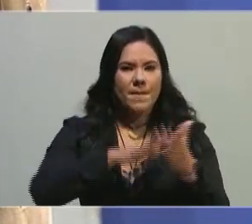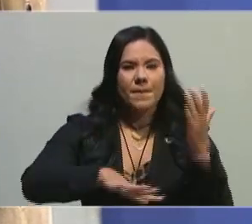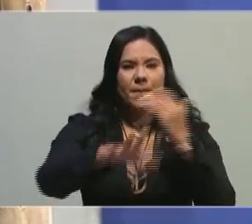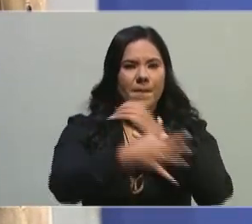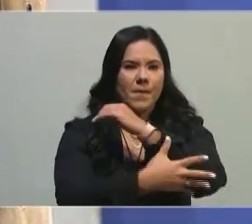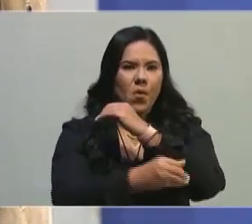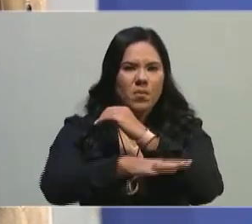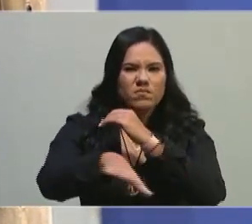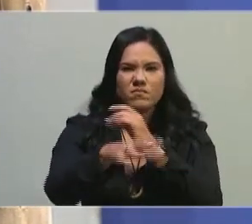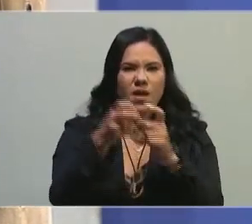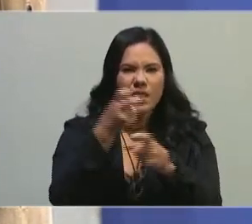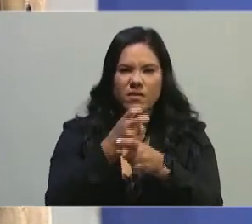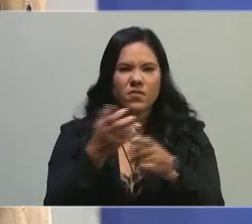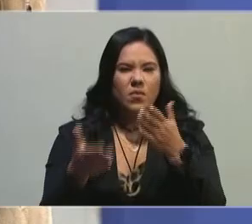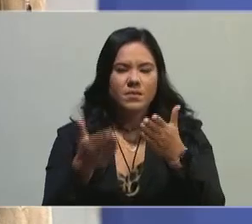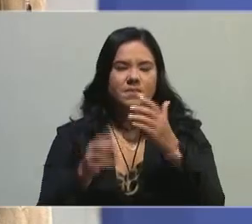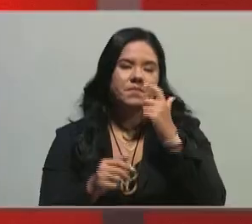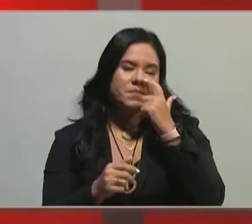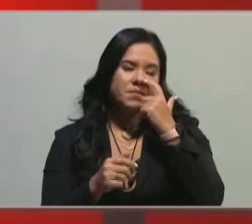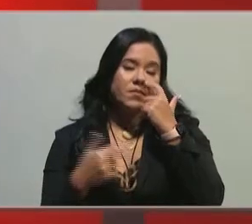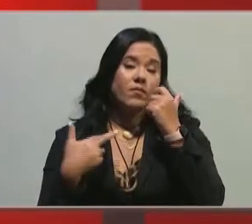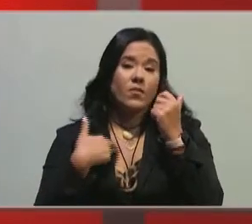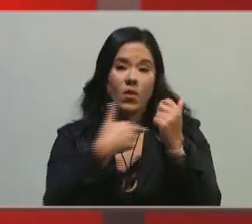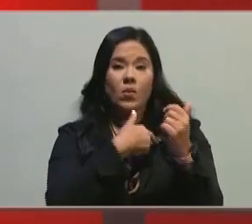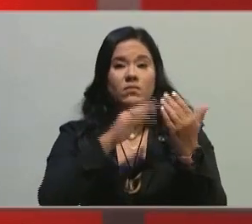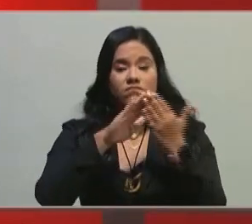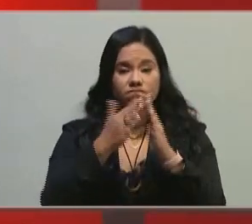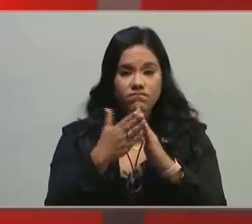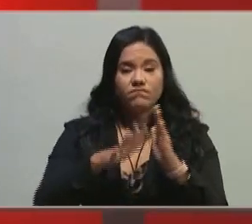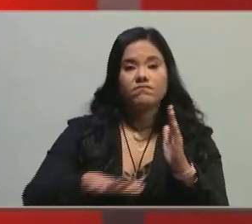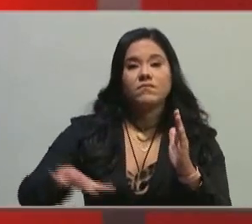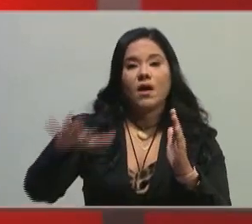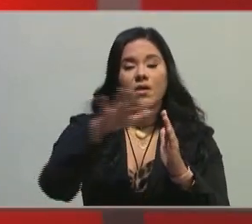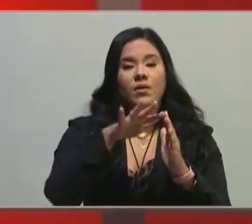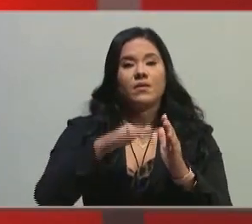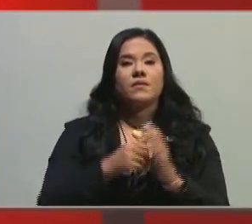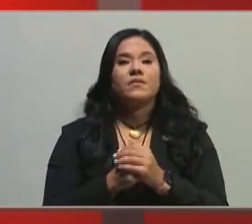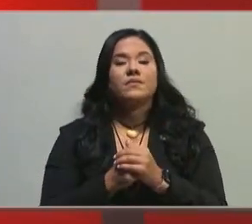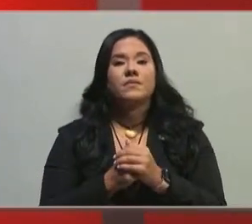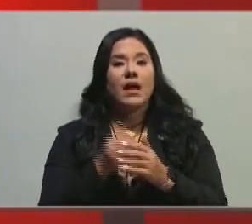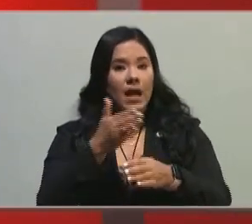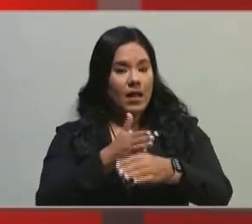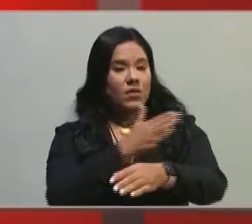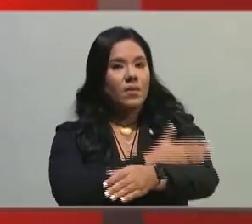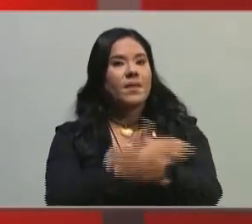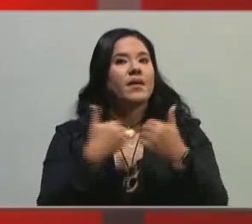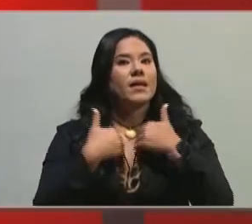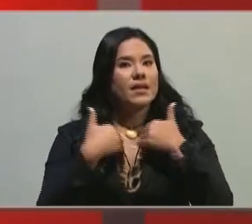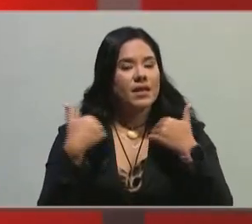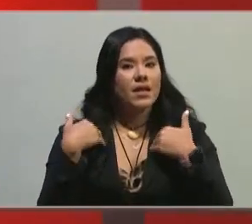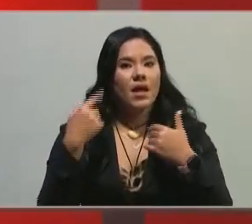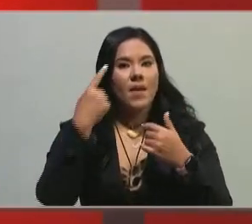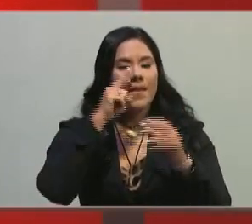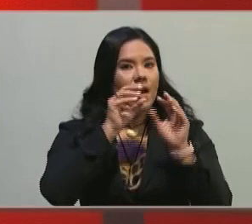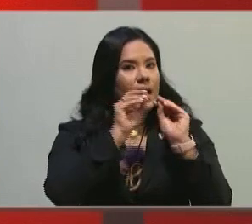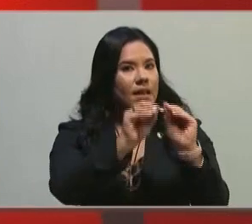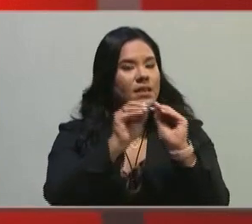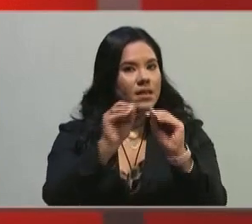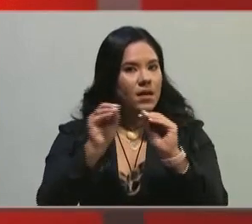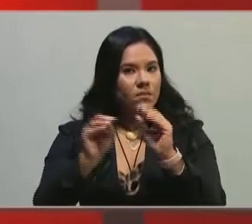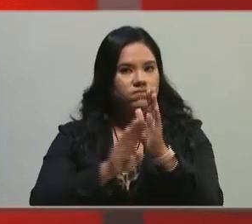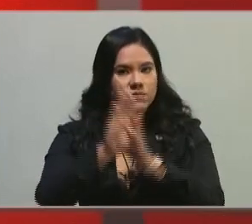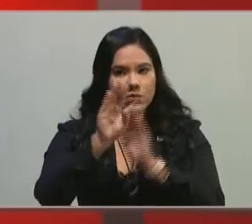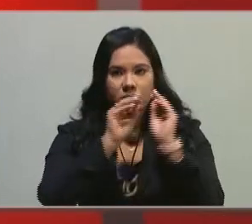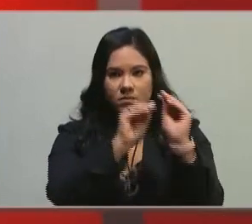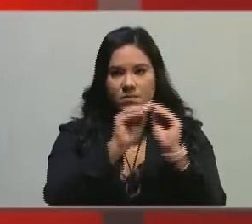nuestro país mira en nuestros barrios anteriormente carecían de una herramienta como la que